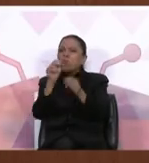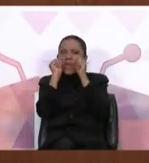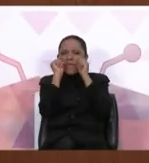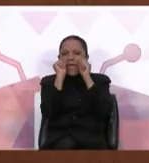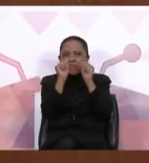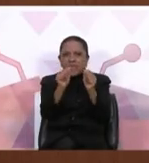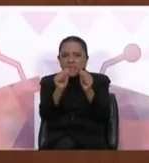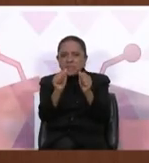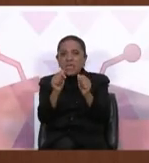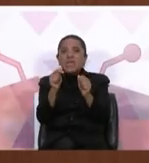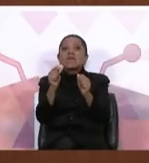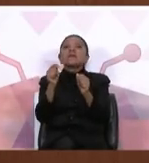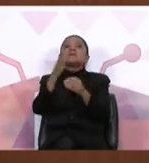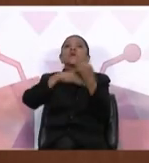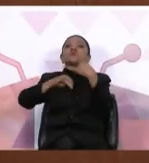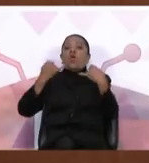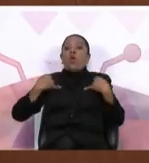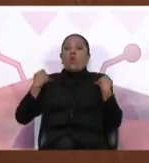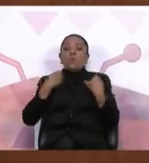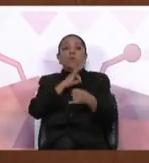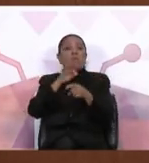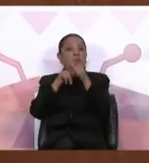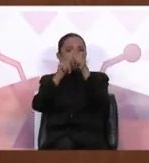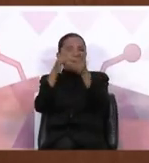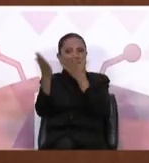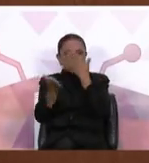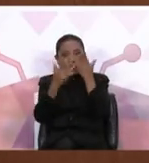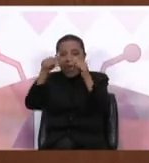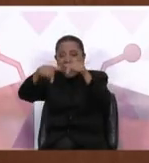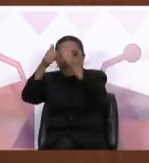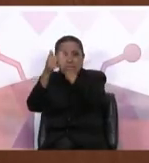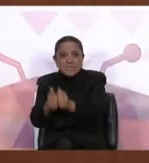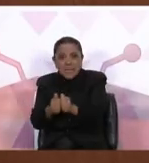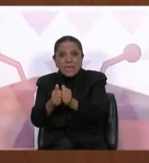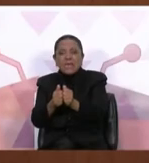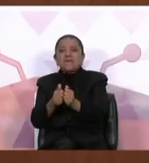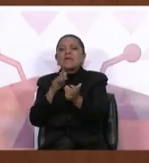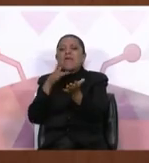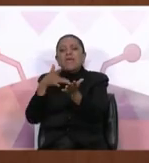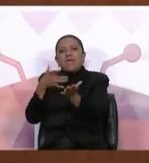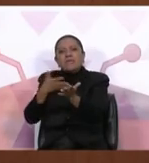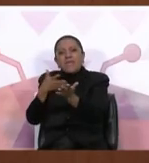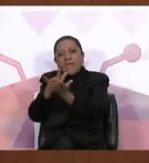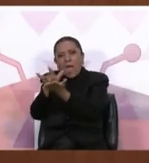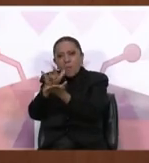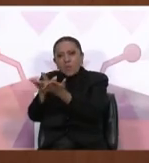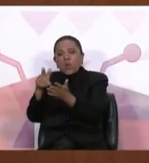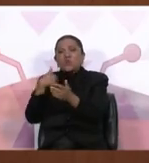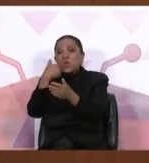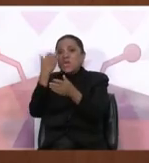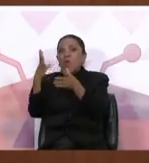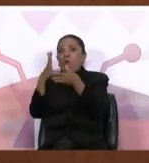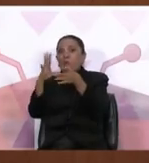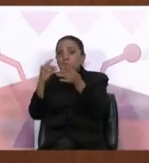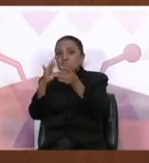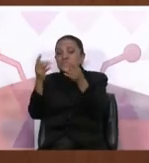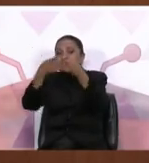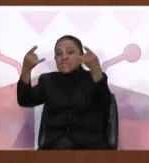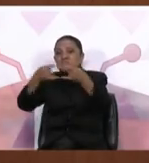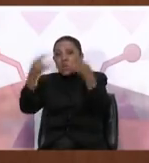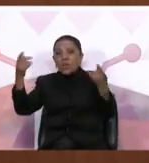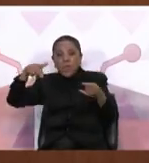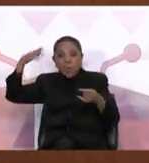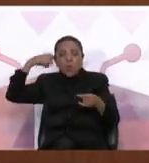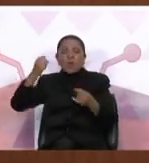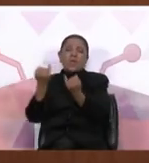jóvenes pueden seguir estudiando que aquí se queden que tengan apoyos quiero construir historia del morelos que fue hace muchos años y que